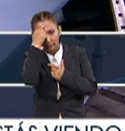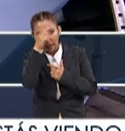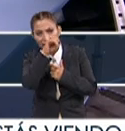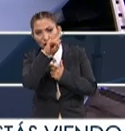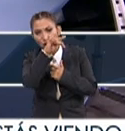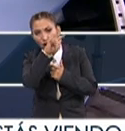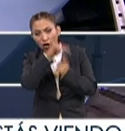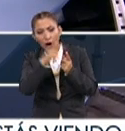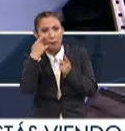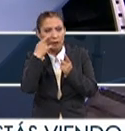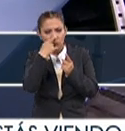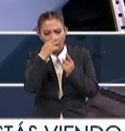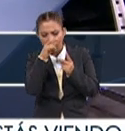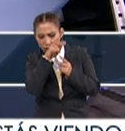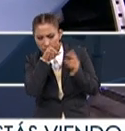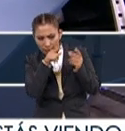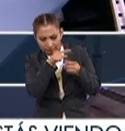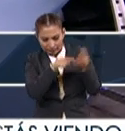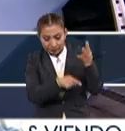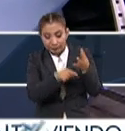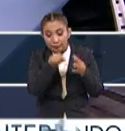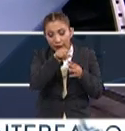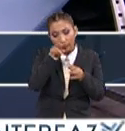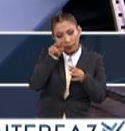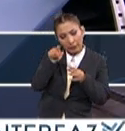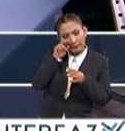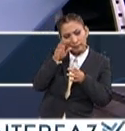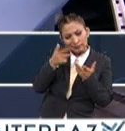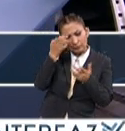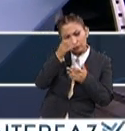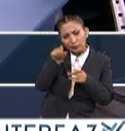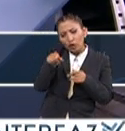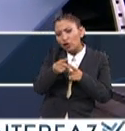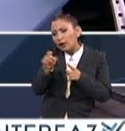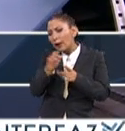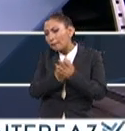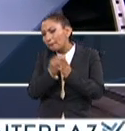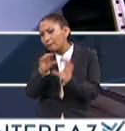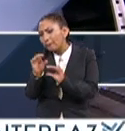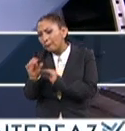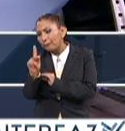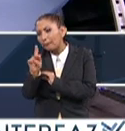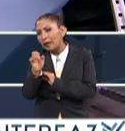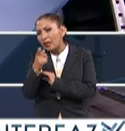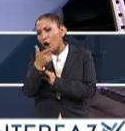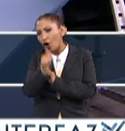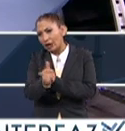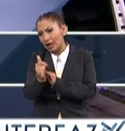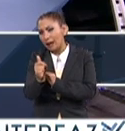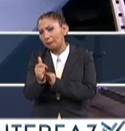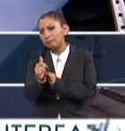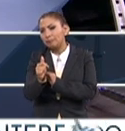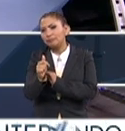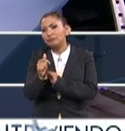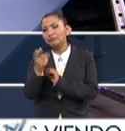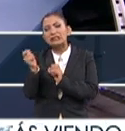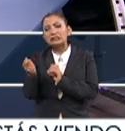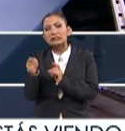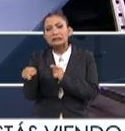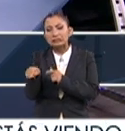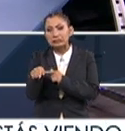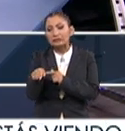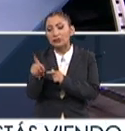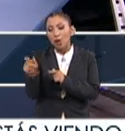neurológica, un área visual, ¿no? Claro. Y después vamos ubicando la pedagogía. En la parte de la pedagogía, pues